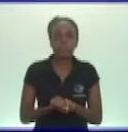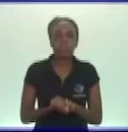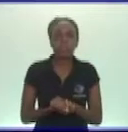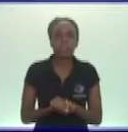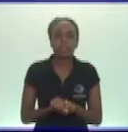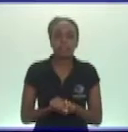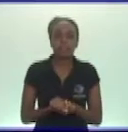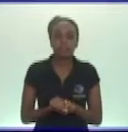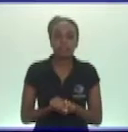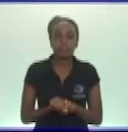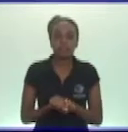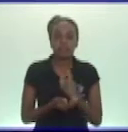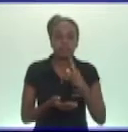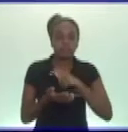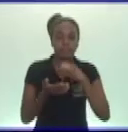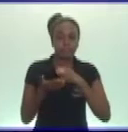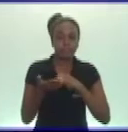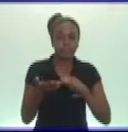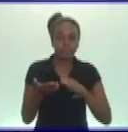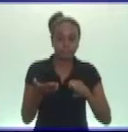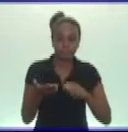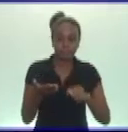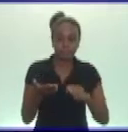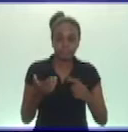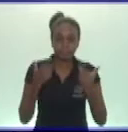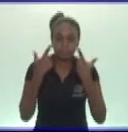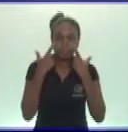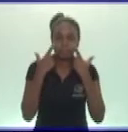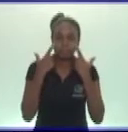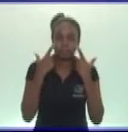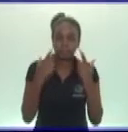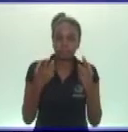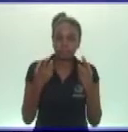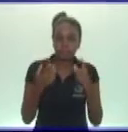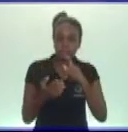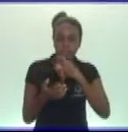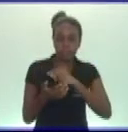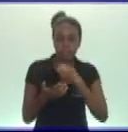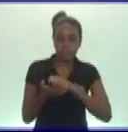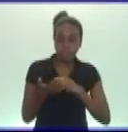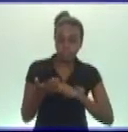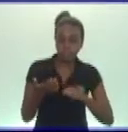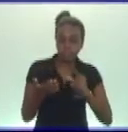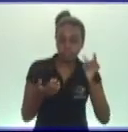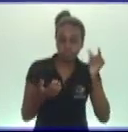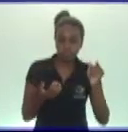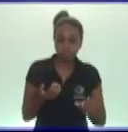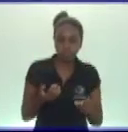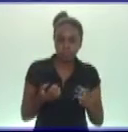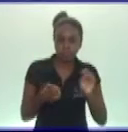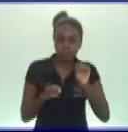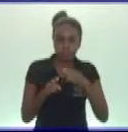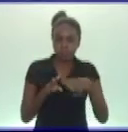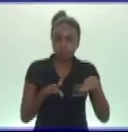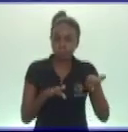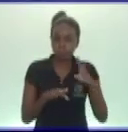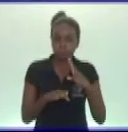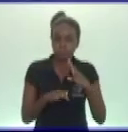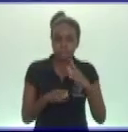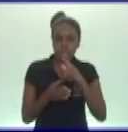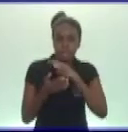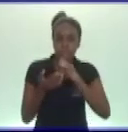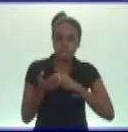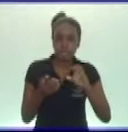La obra, La Metamorfosis, una obra que pertenece, es decir, del escritor Franz Kafka, uno de los principales narradores del